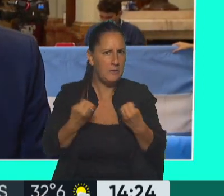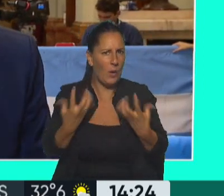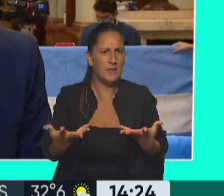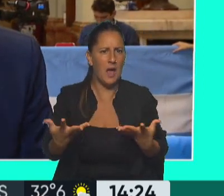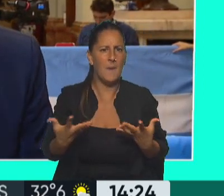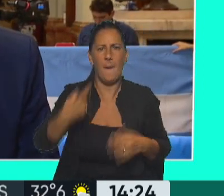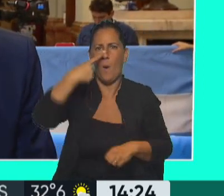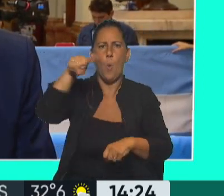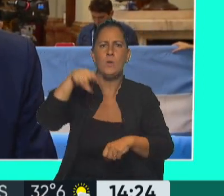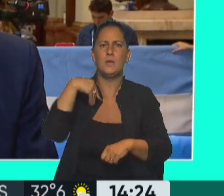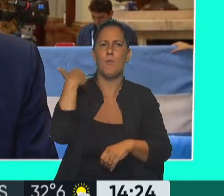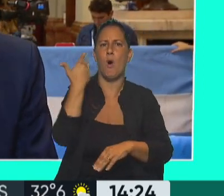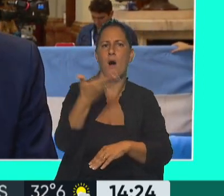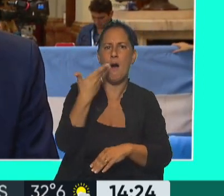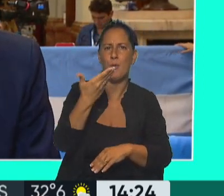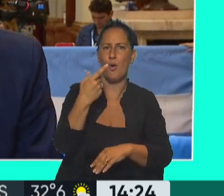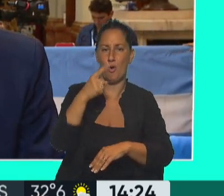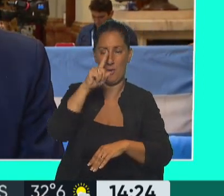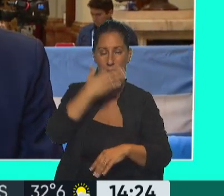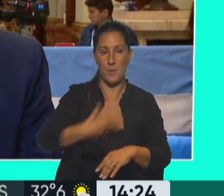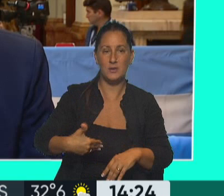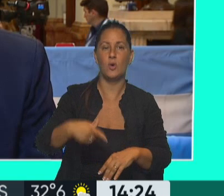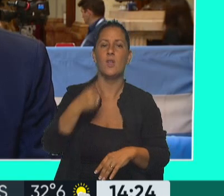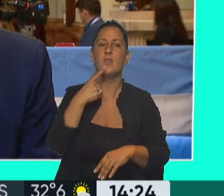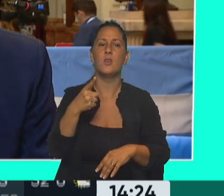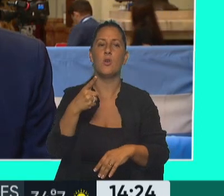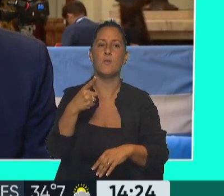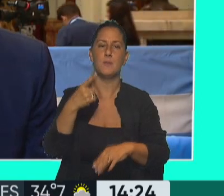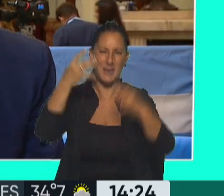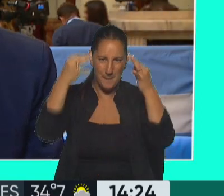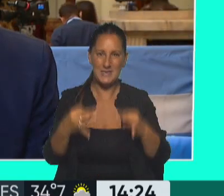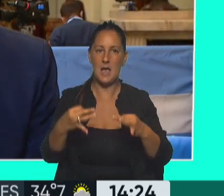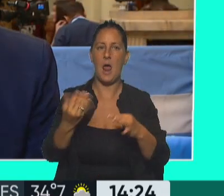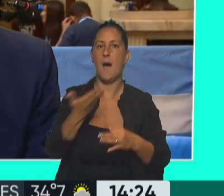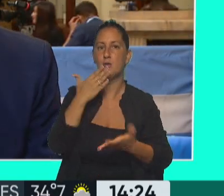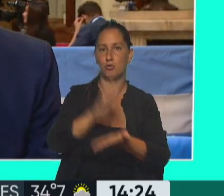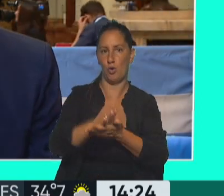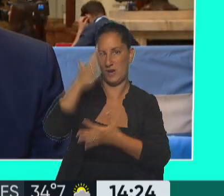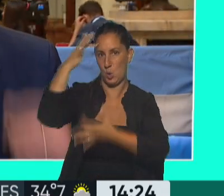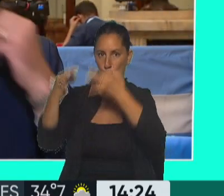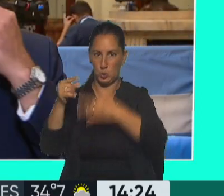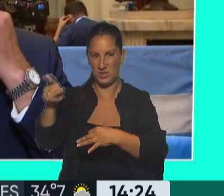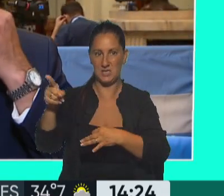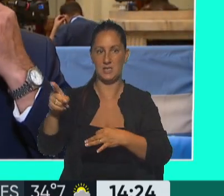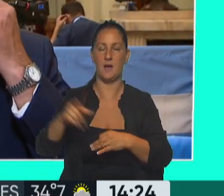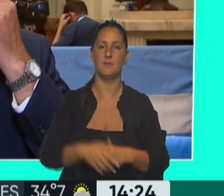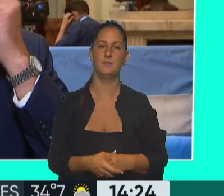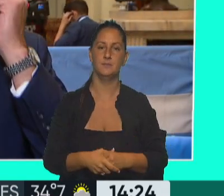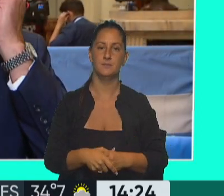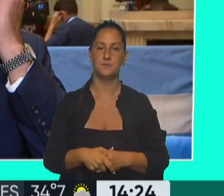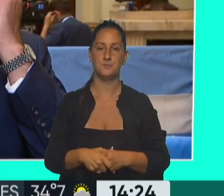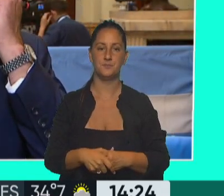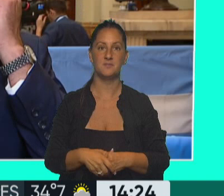la última parte del discurso del jefe de Estado cuando se refirió concretamente a la justicia y también al alto tribunal?